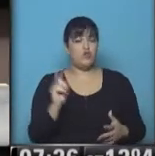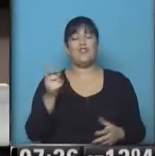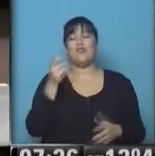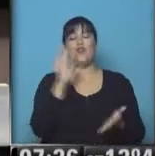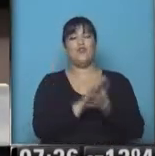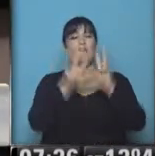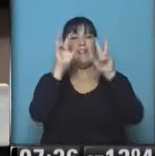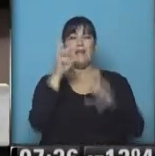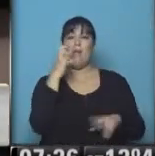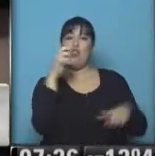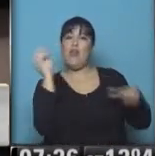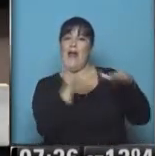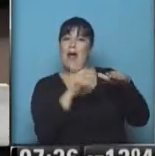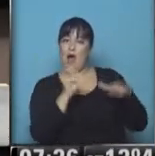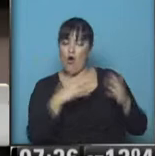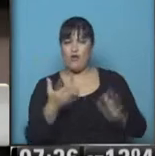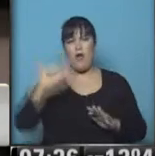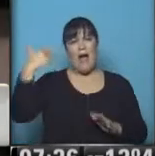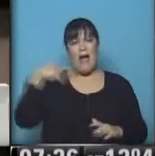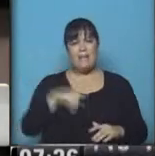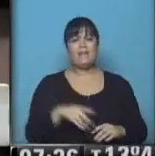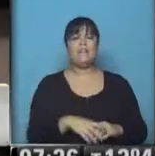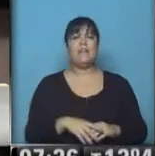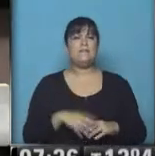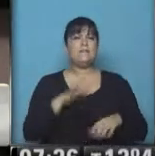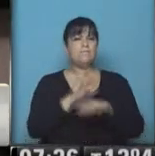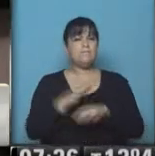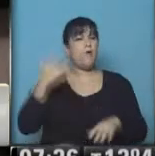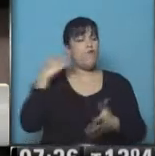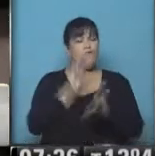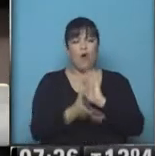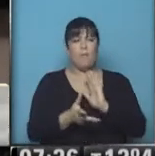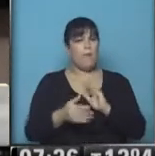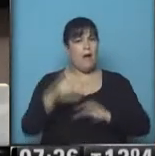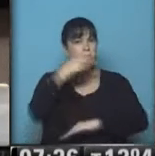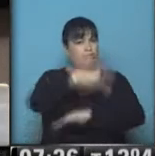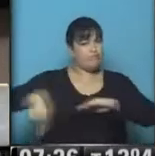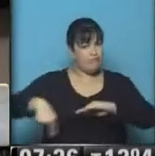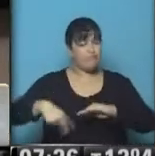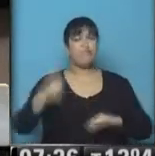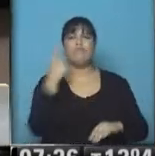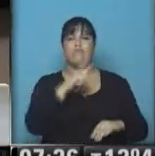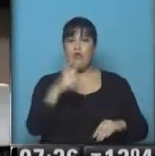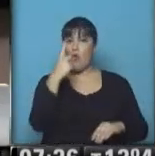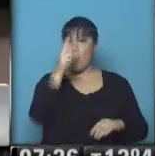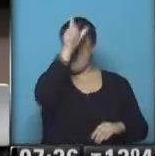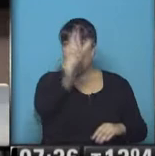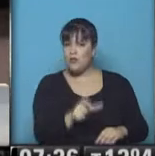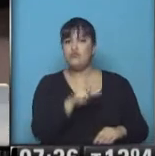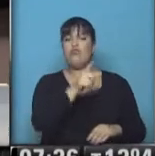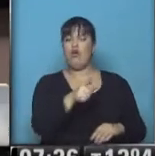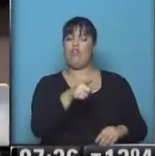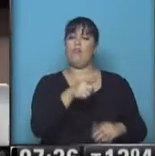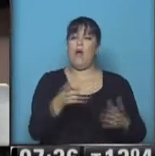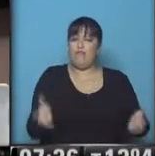ahorro en su momento había sido totalmente restringido una de las personas que alentó que se